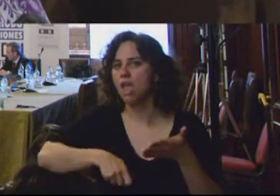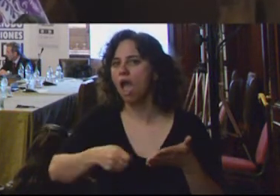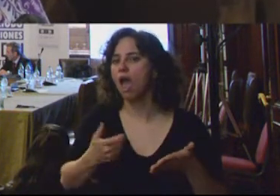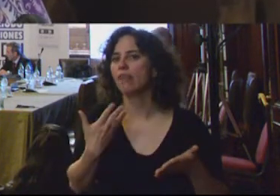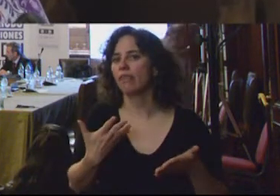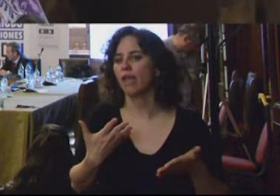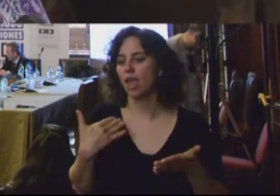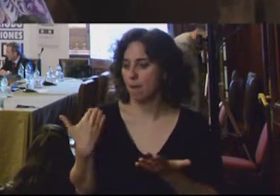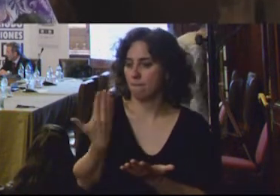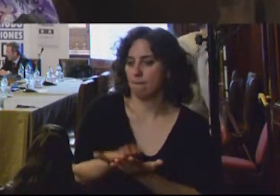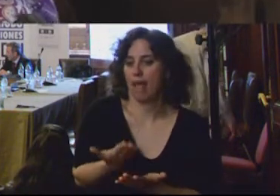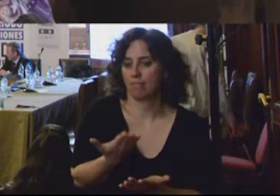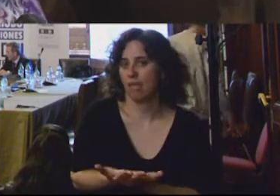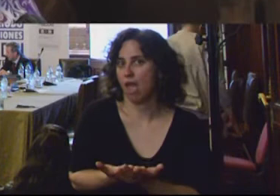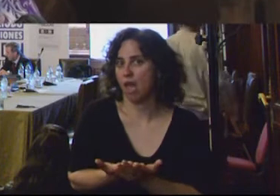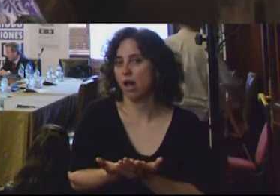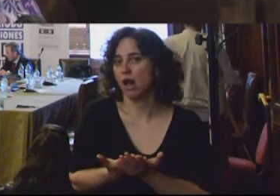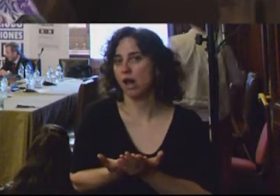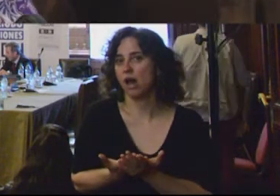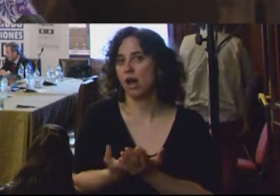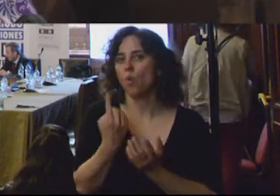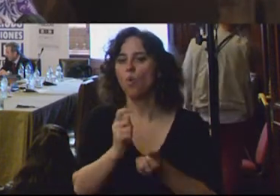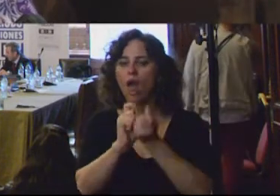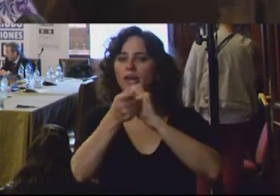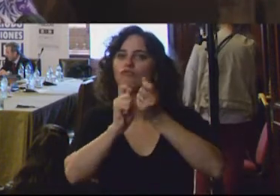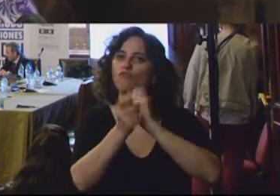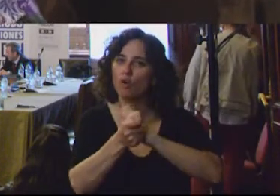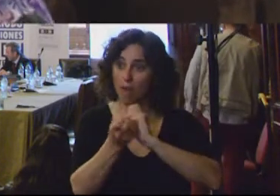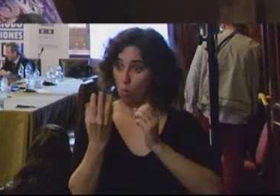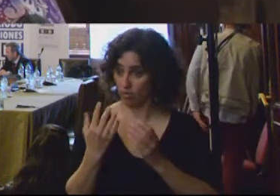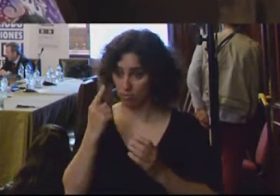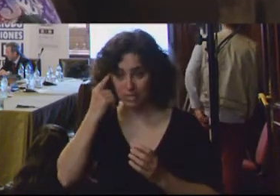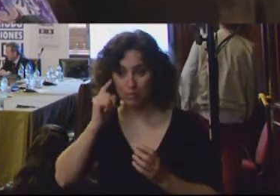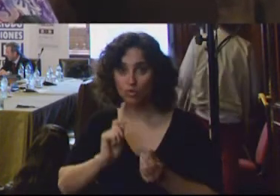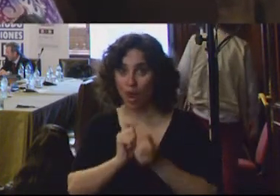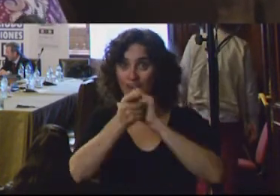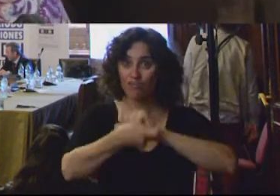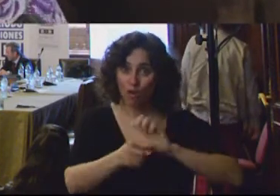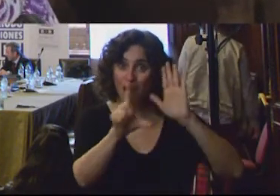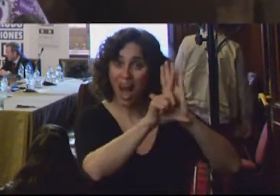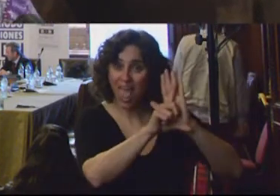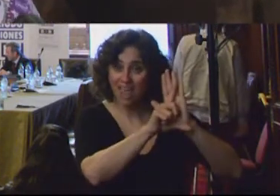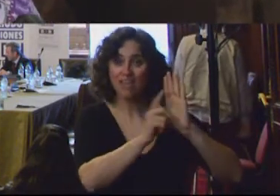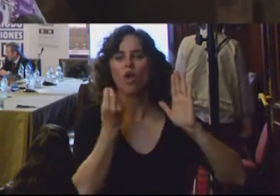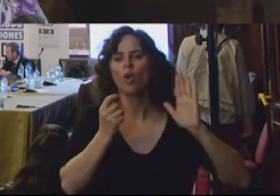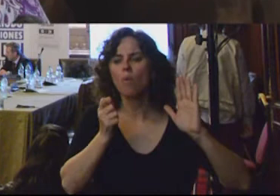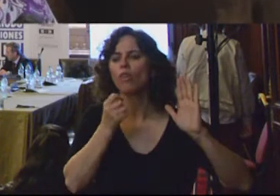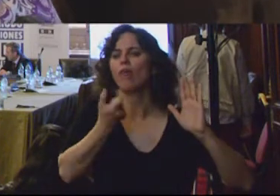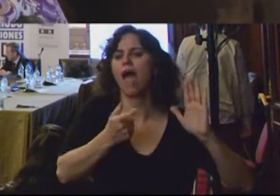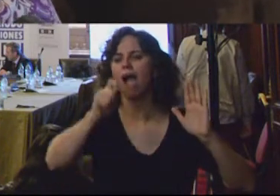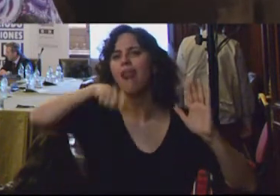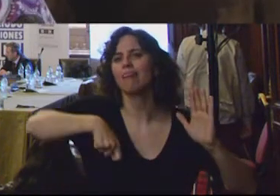en el planteamiento de una reforma a la ley, cómo garantizamos